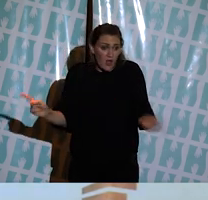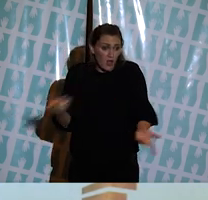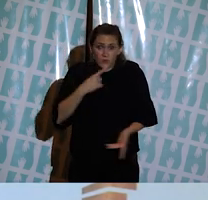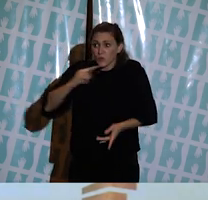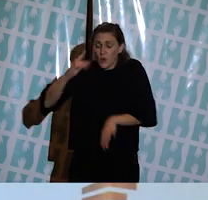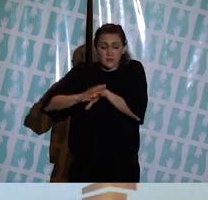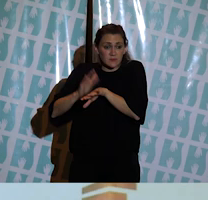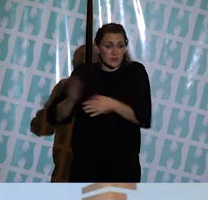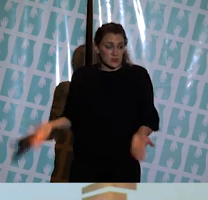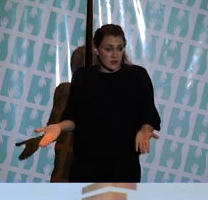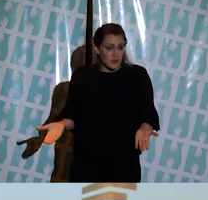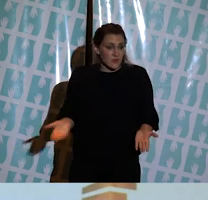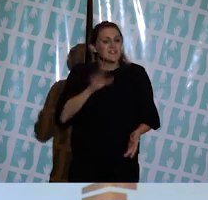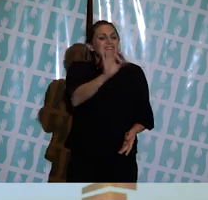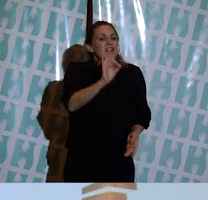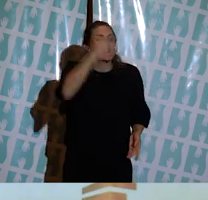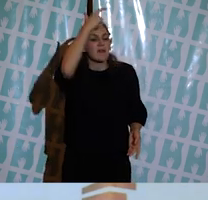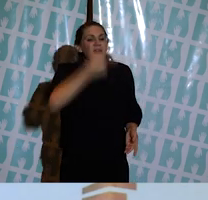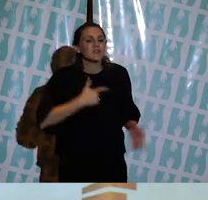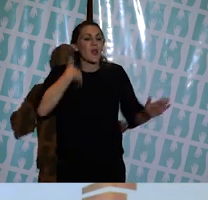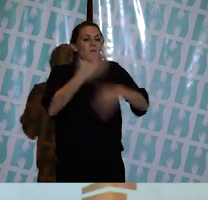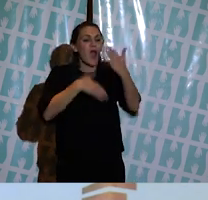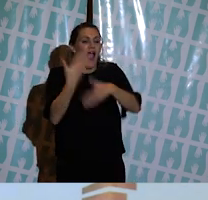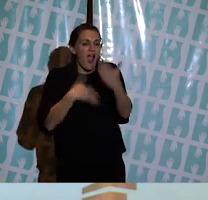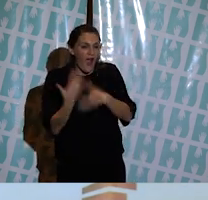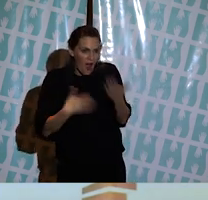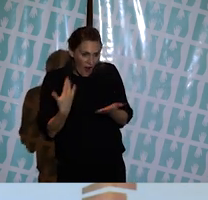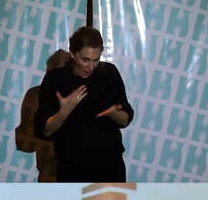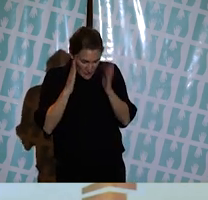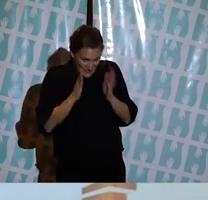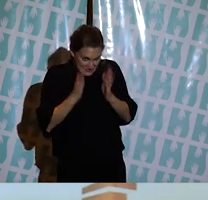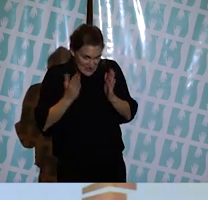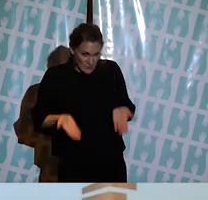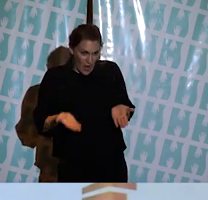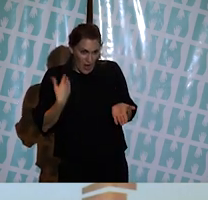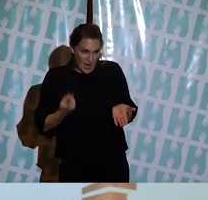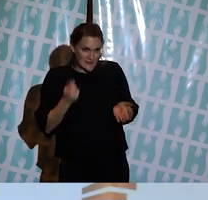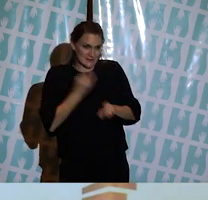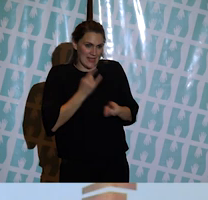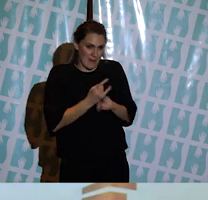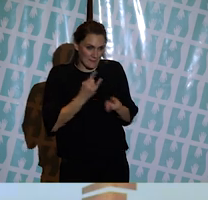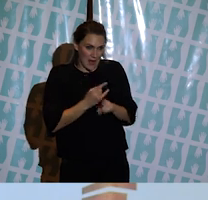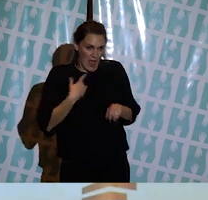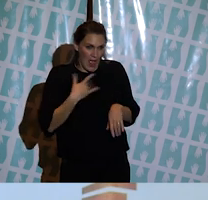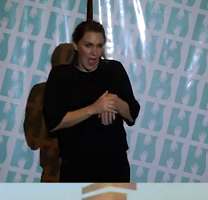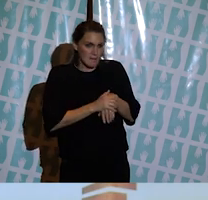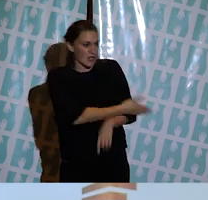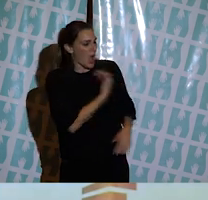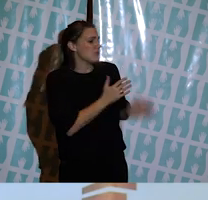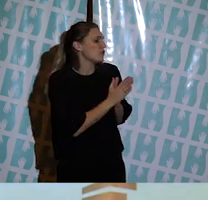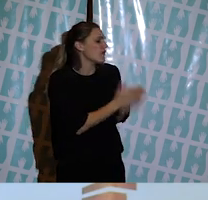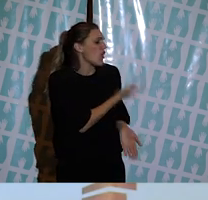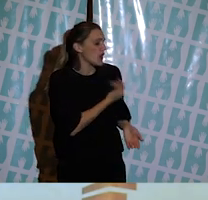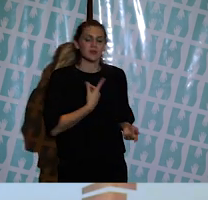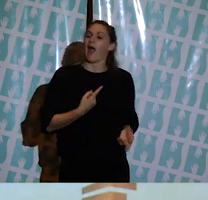saben que a un ludópata es tan lindo sentirse bien y prestable. Yo soy tu amigo, te voy a salvar de esta, y lo estás matando, le estás rascando